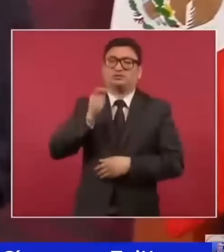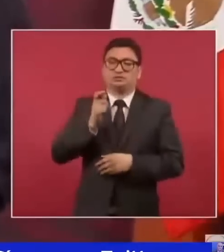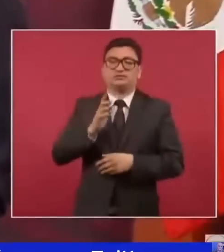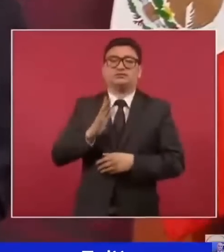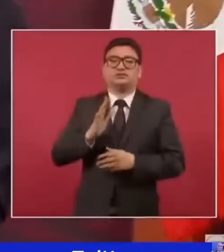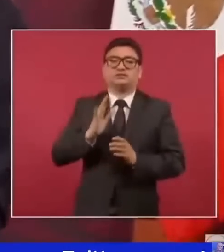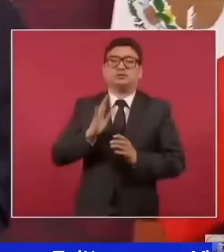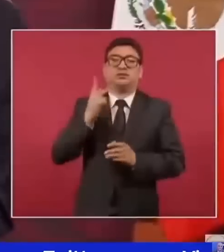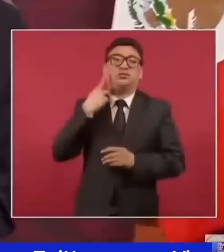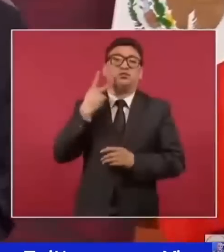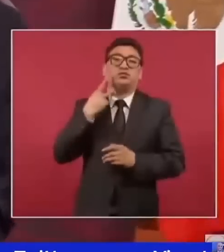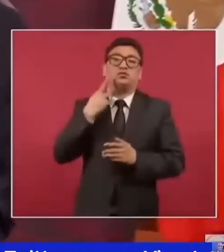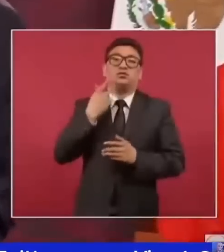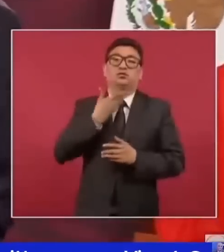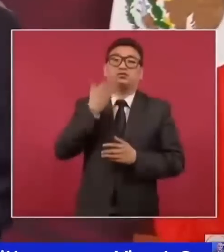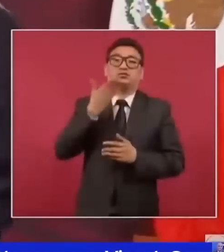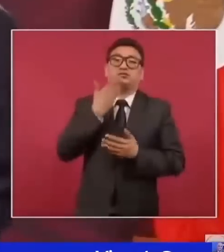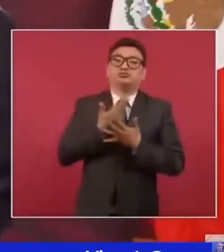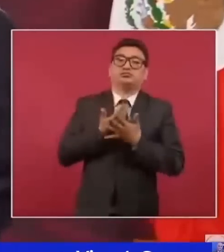tiempo.